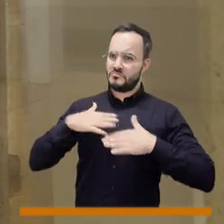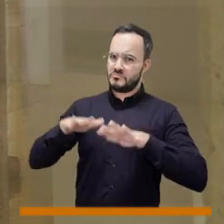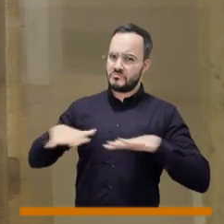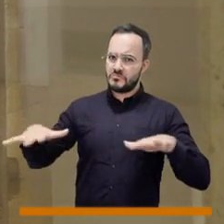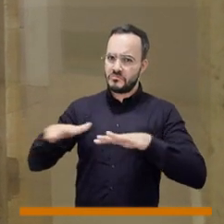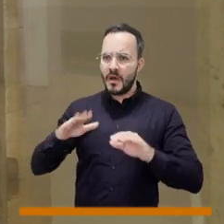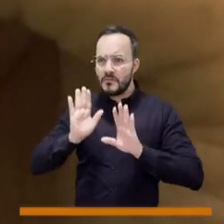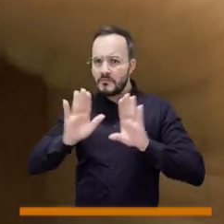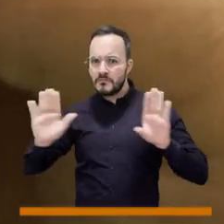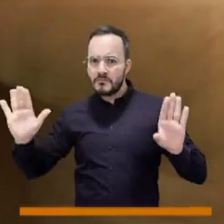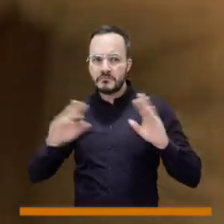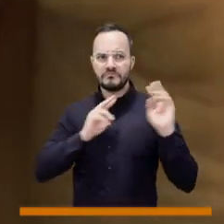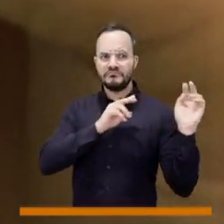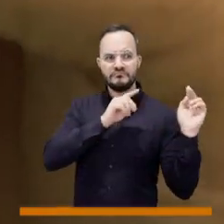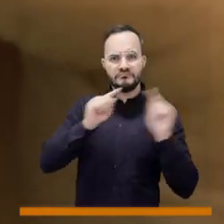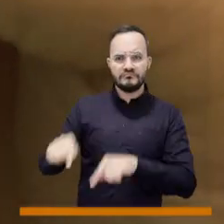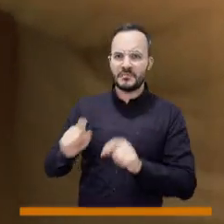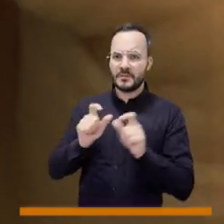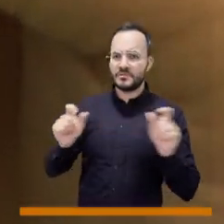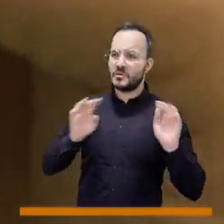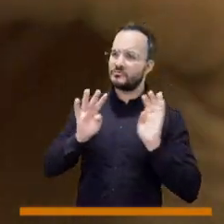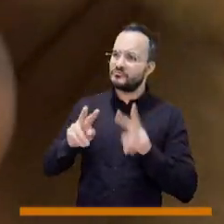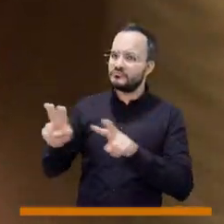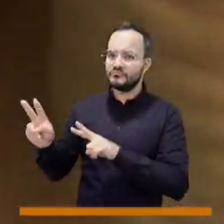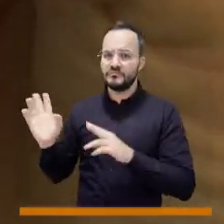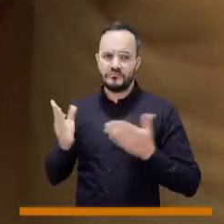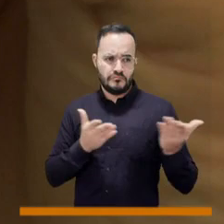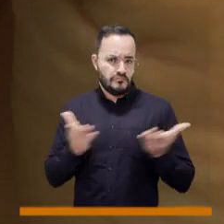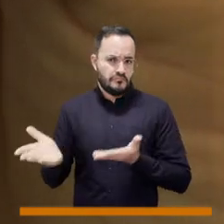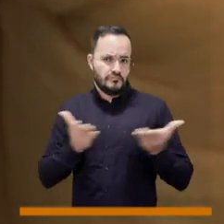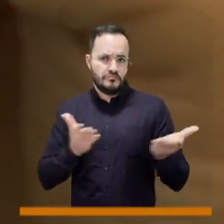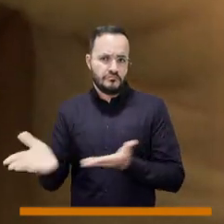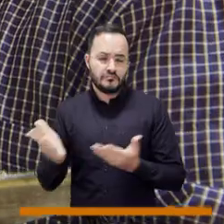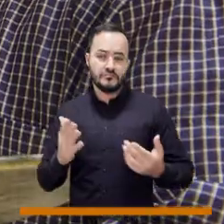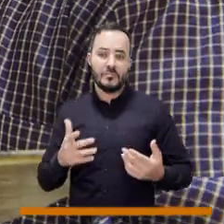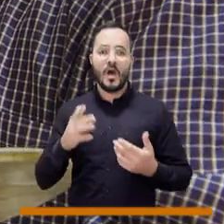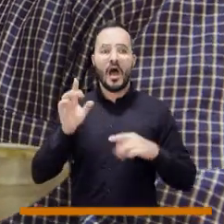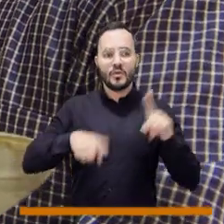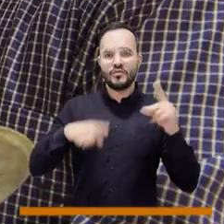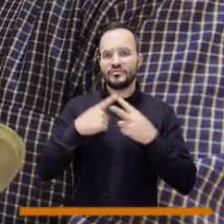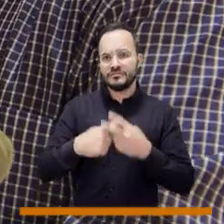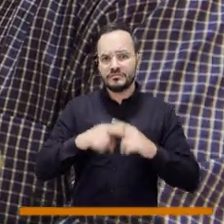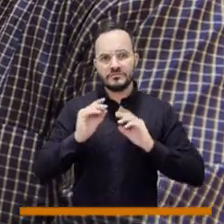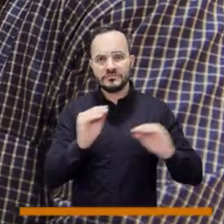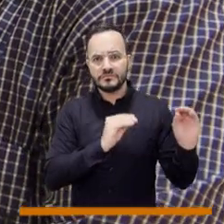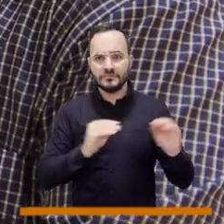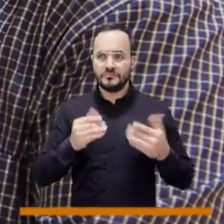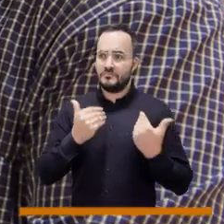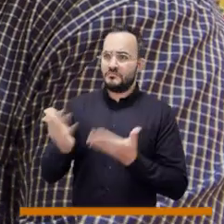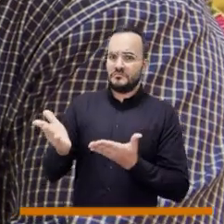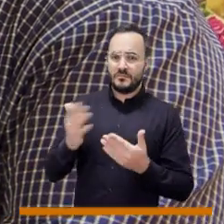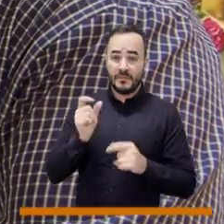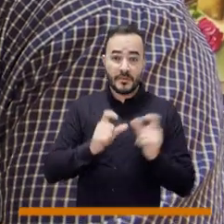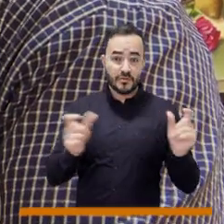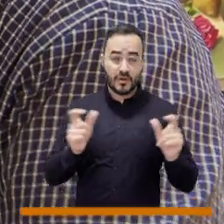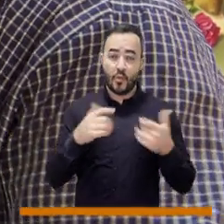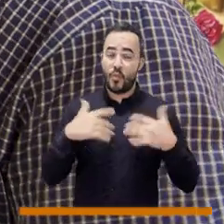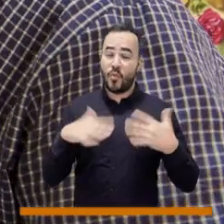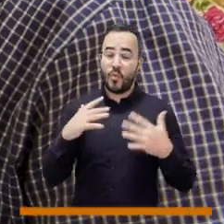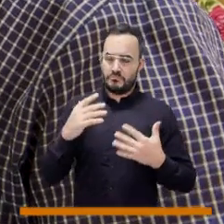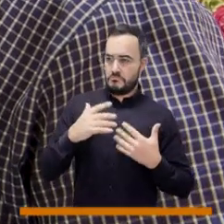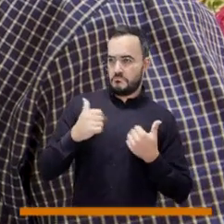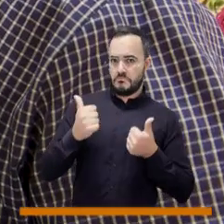galería personal, donde también ejecutaban las obras como taller. Y eso fue muy novedoso porque la gente podía